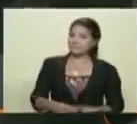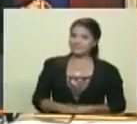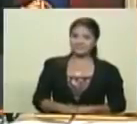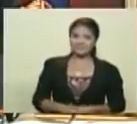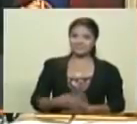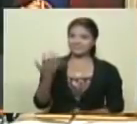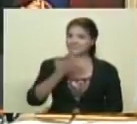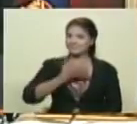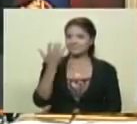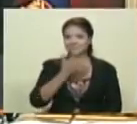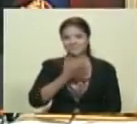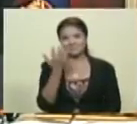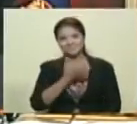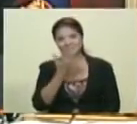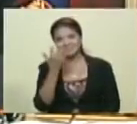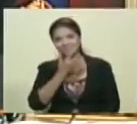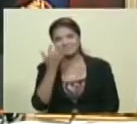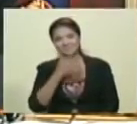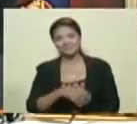¿Ah?